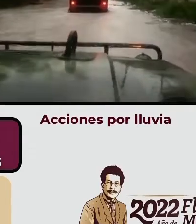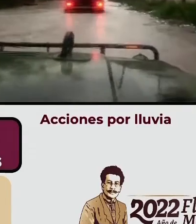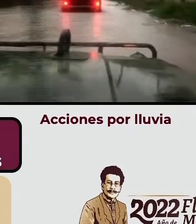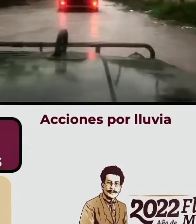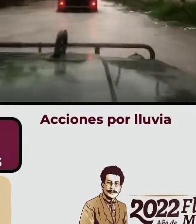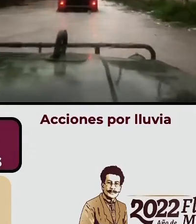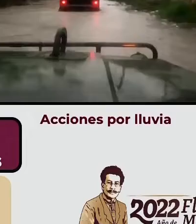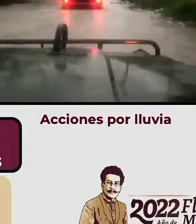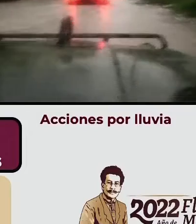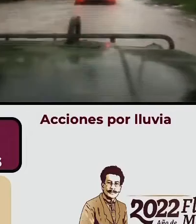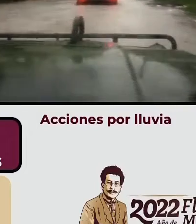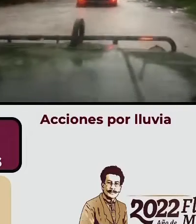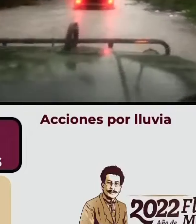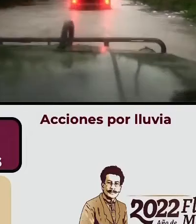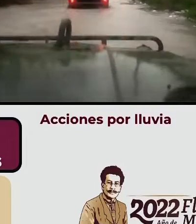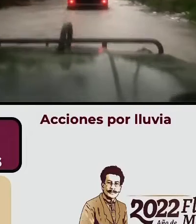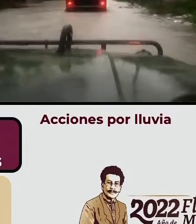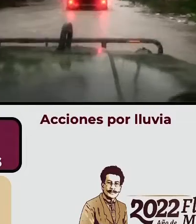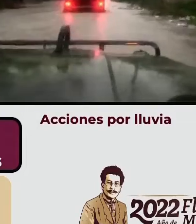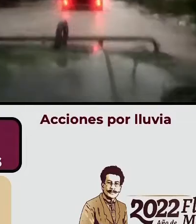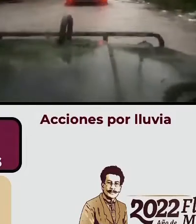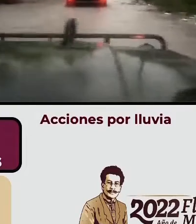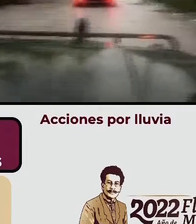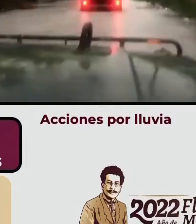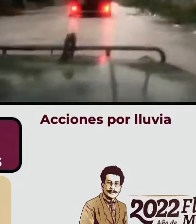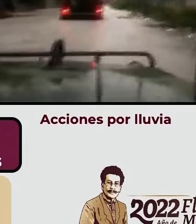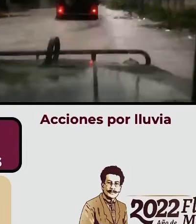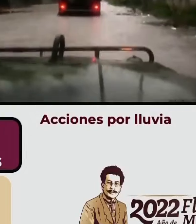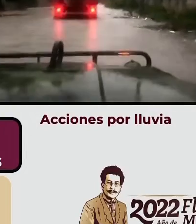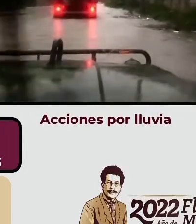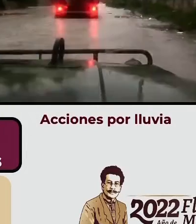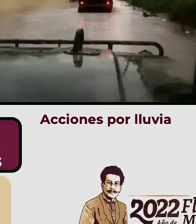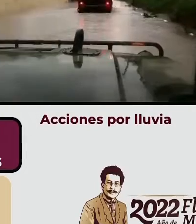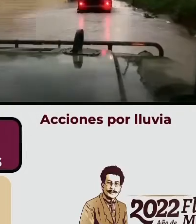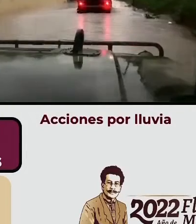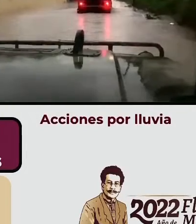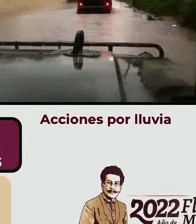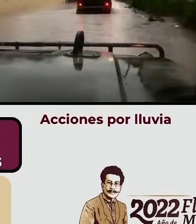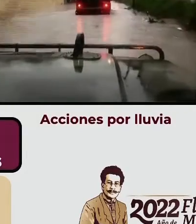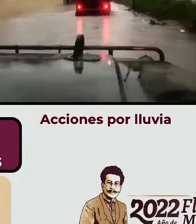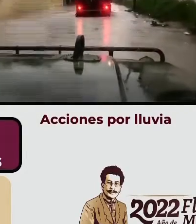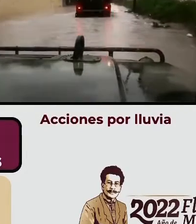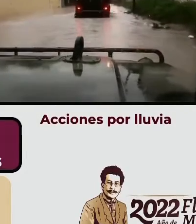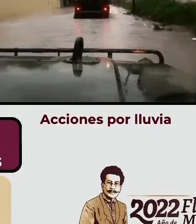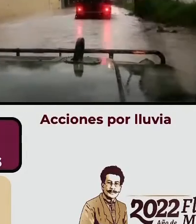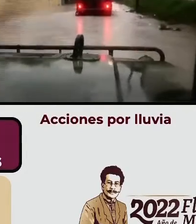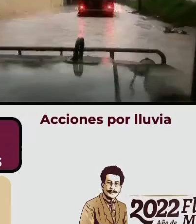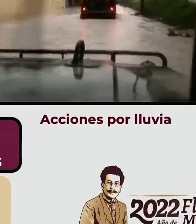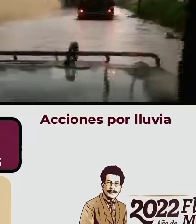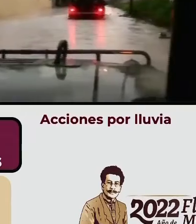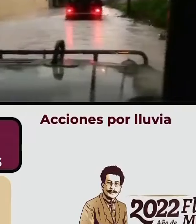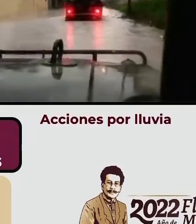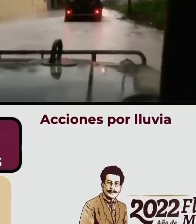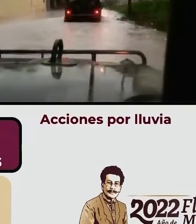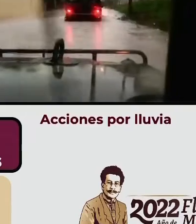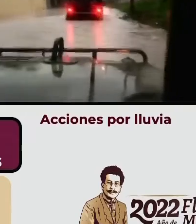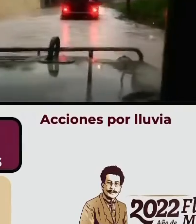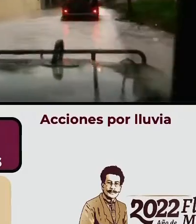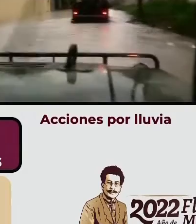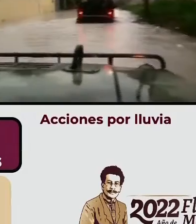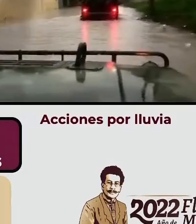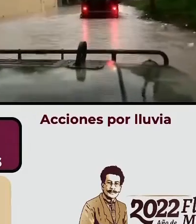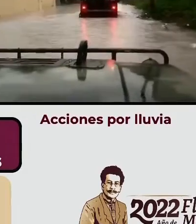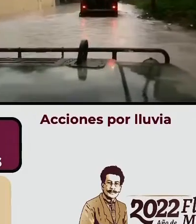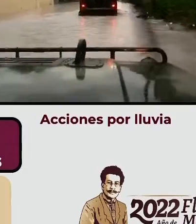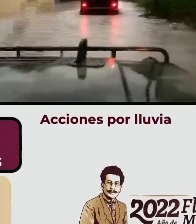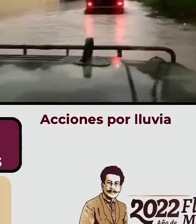3.842 elementos del Ejército, 359 vehículos y una aeronave con su tripulación, y en el plan Marina una aeronave con su